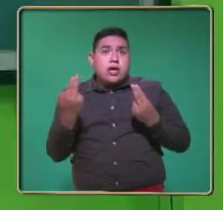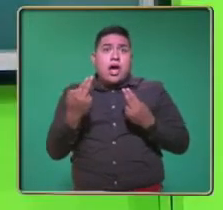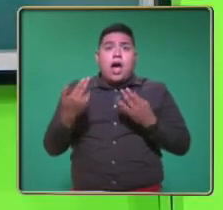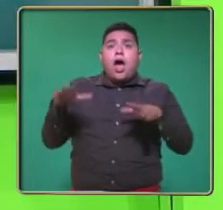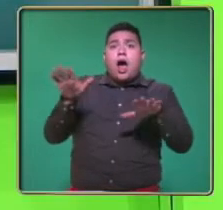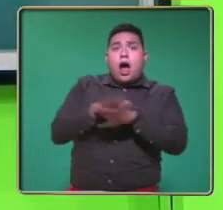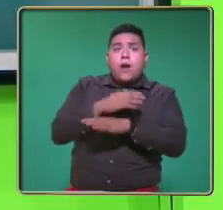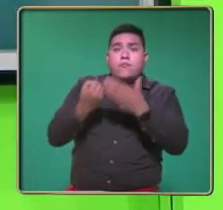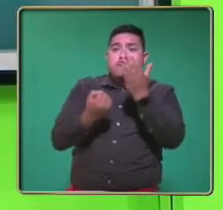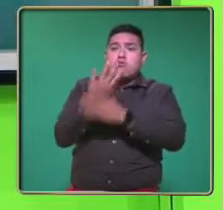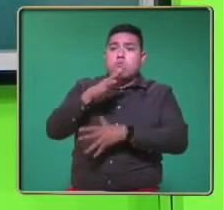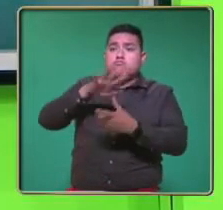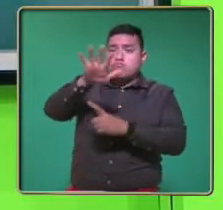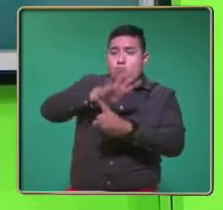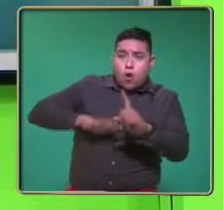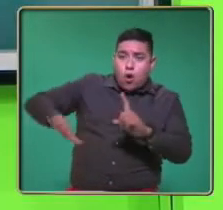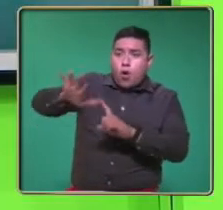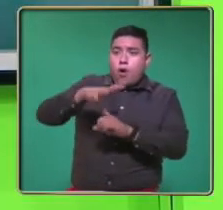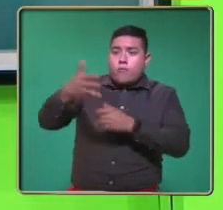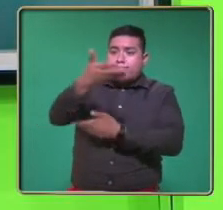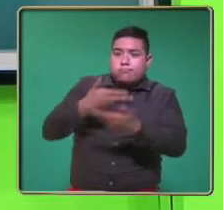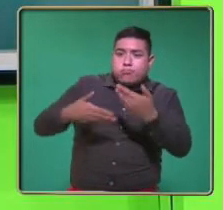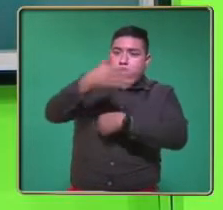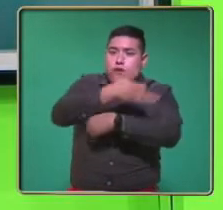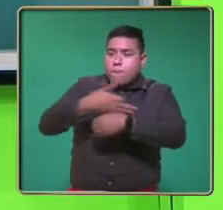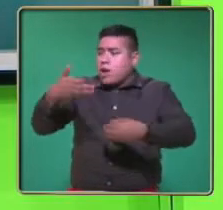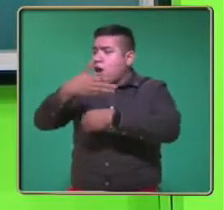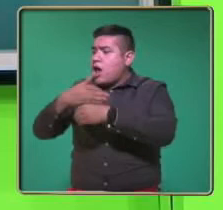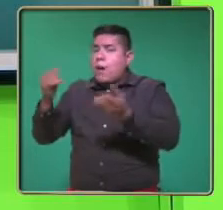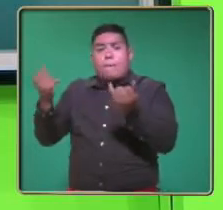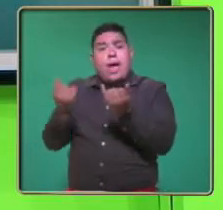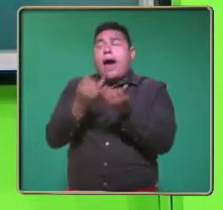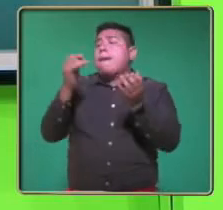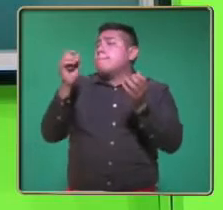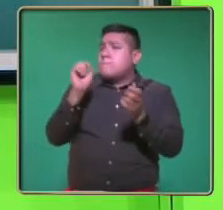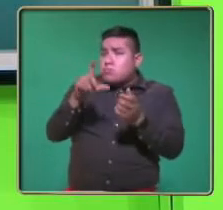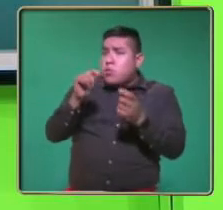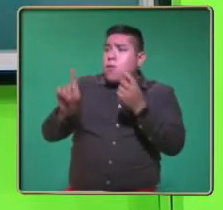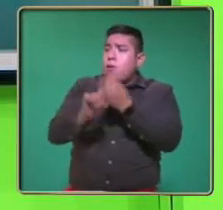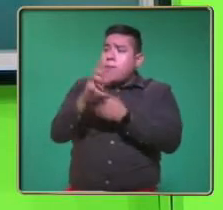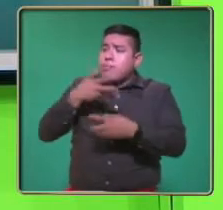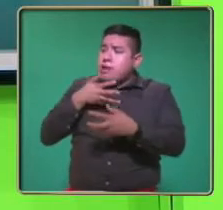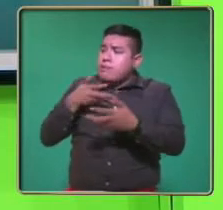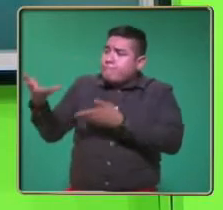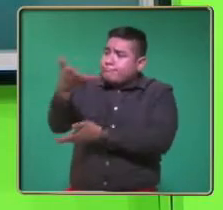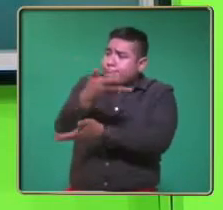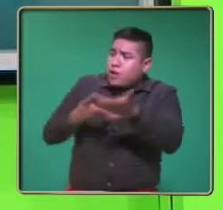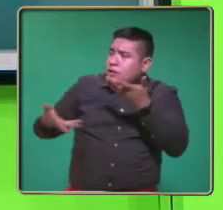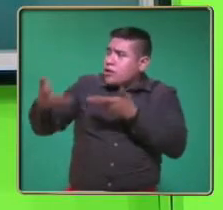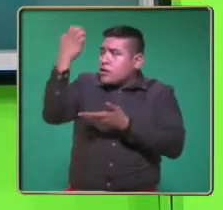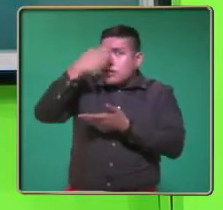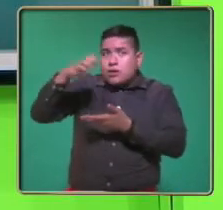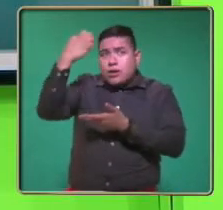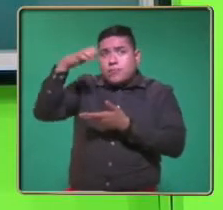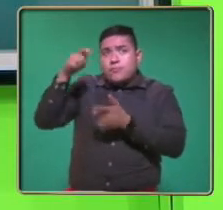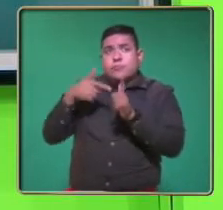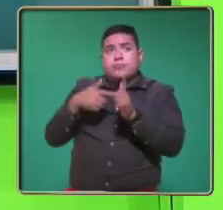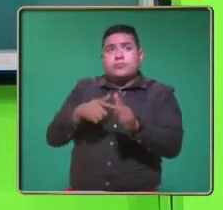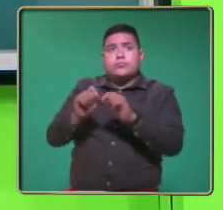cambios y contextos, compartiendo con familias que pasen por las mismas situaciones. Entonces, en la siguiente